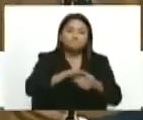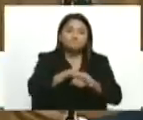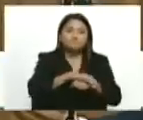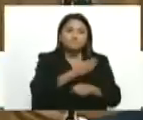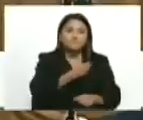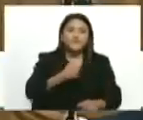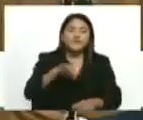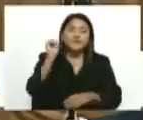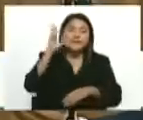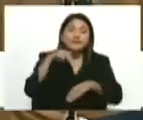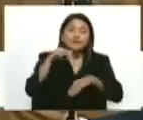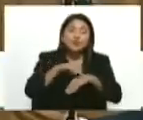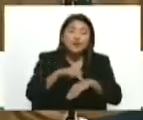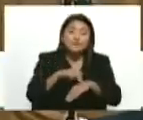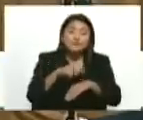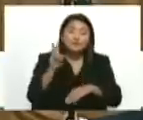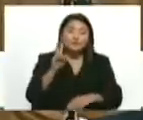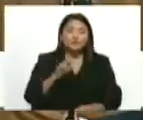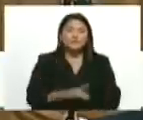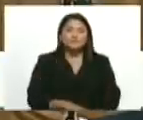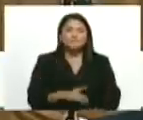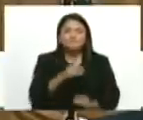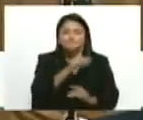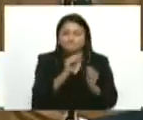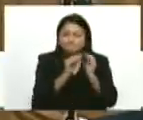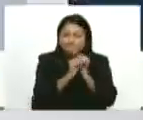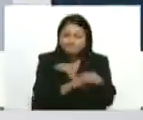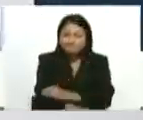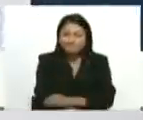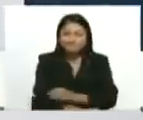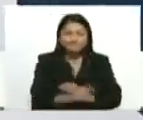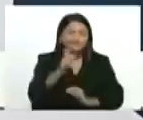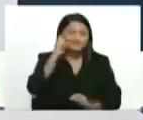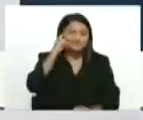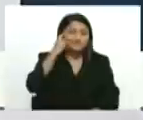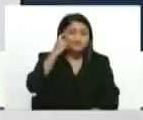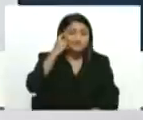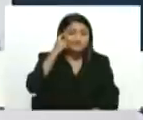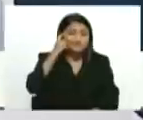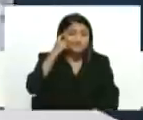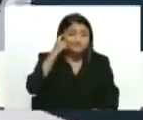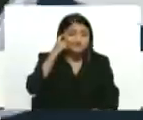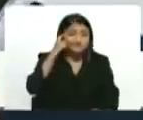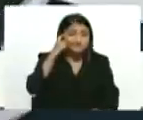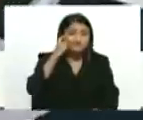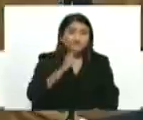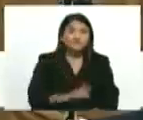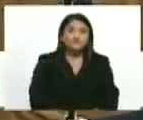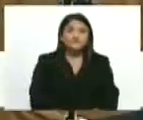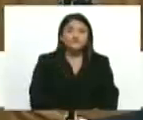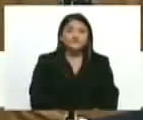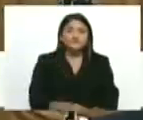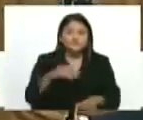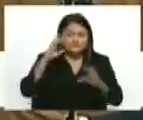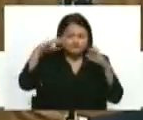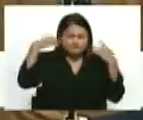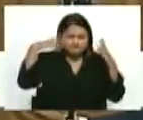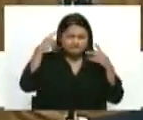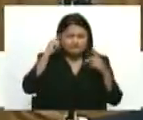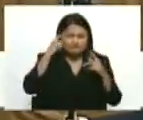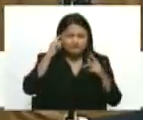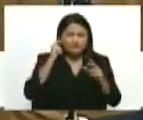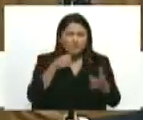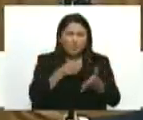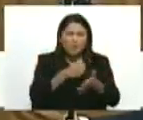de Venezuela. Pero miren cómo... Es un ejercicio delirante, delirante, un